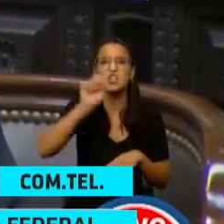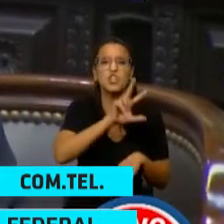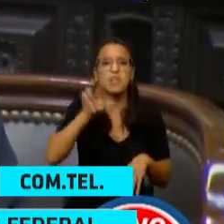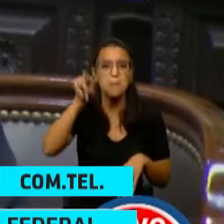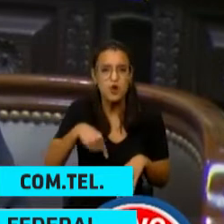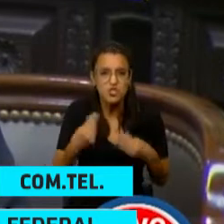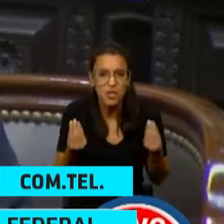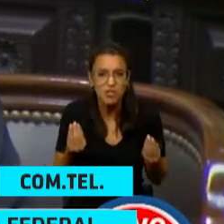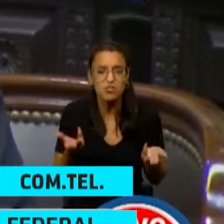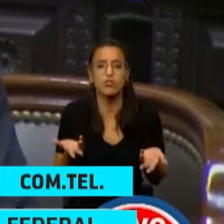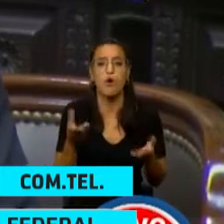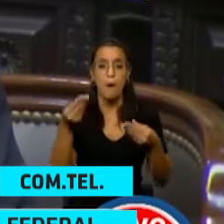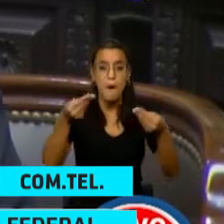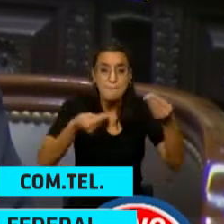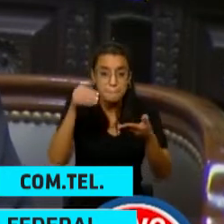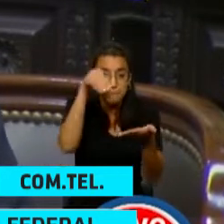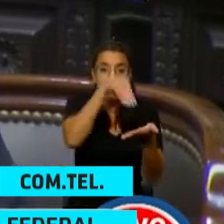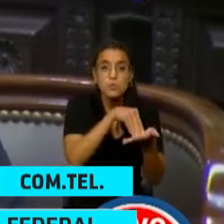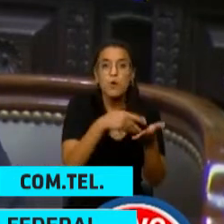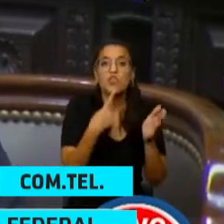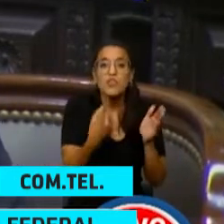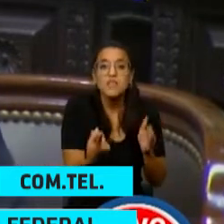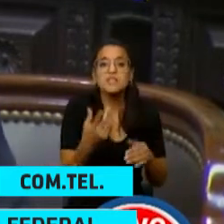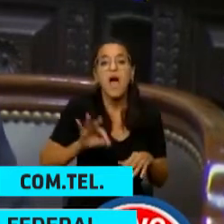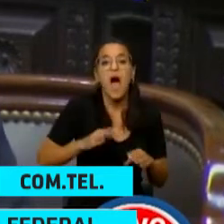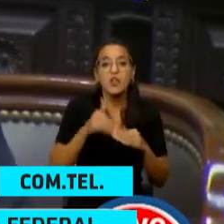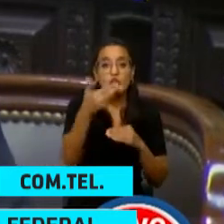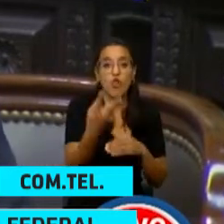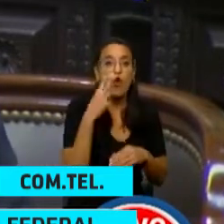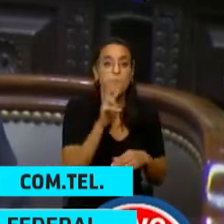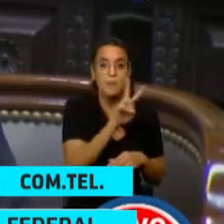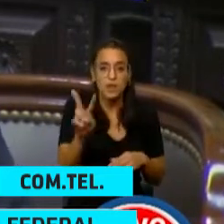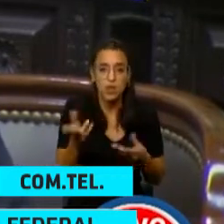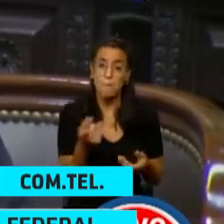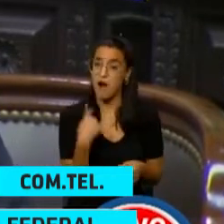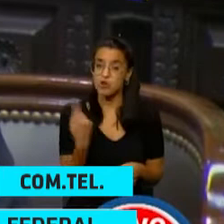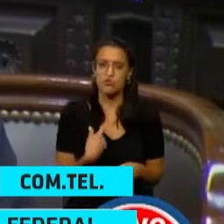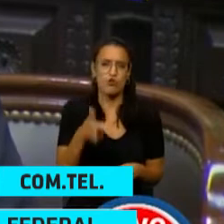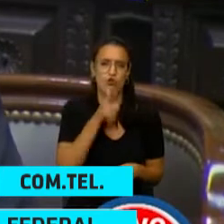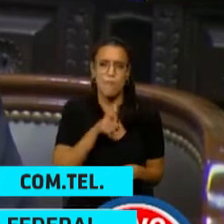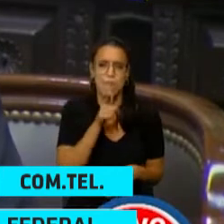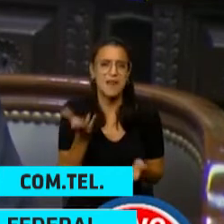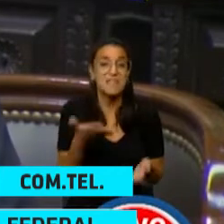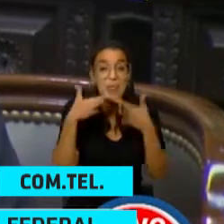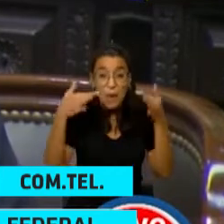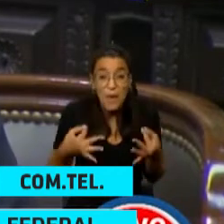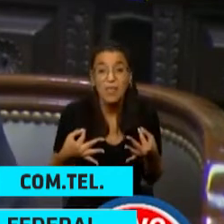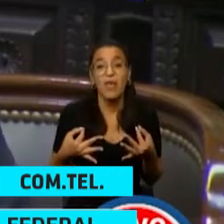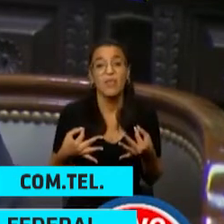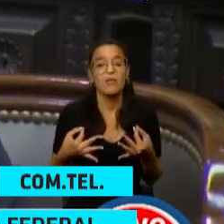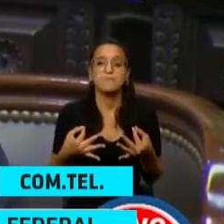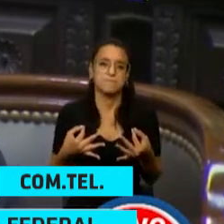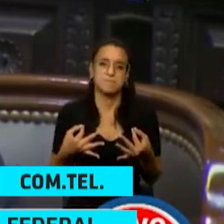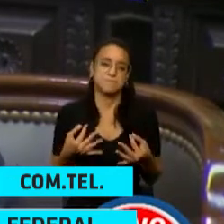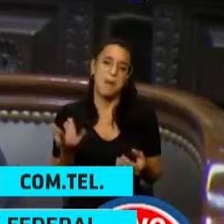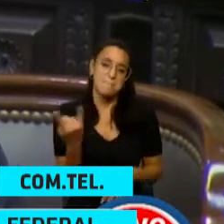muy prestigiosos, como José María Hernández, de las universidades, tanto de Córdoba como de Santa Fe, en